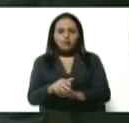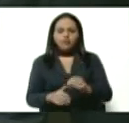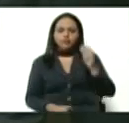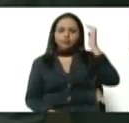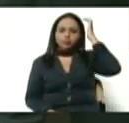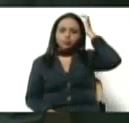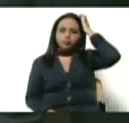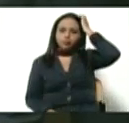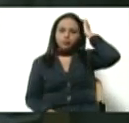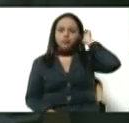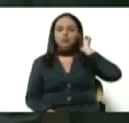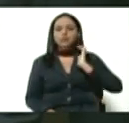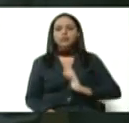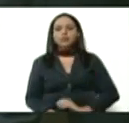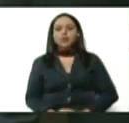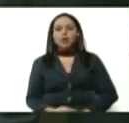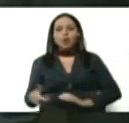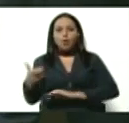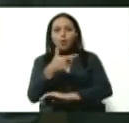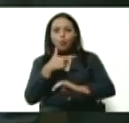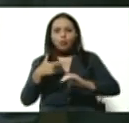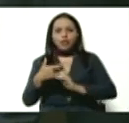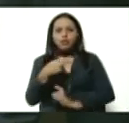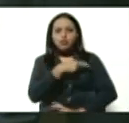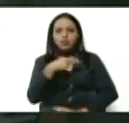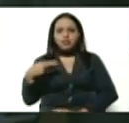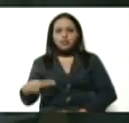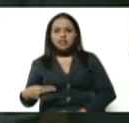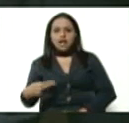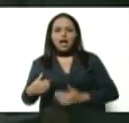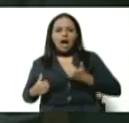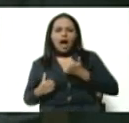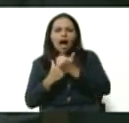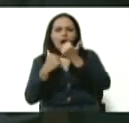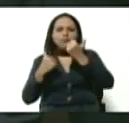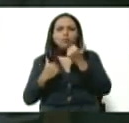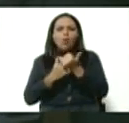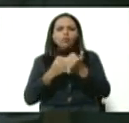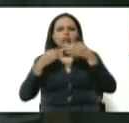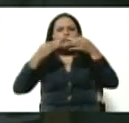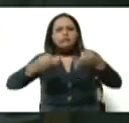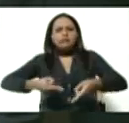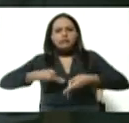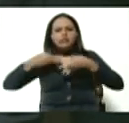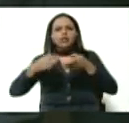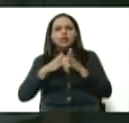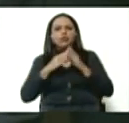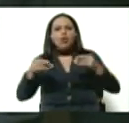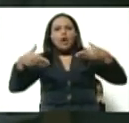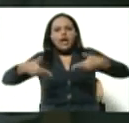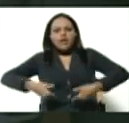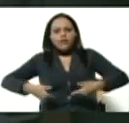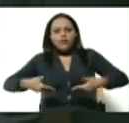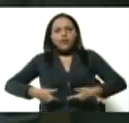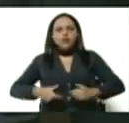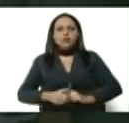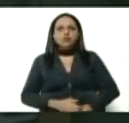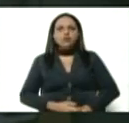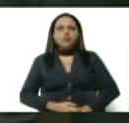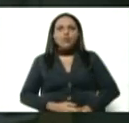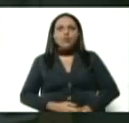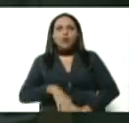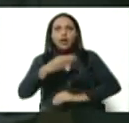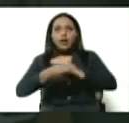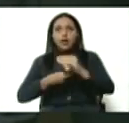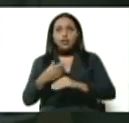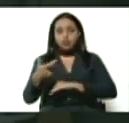El gobierno de China apoya firmemente todos los esfuerzos que ha hecho el